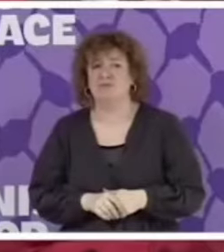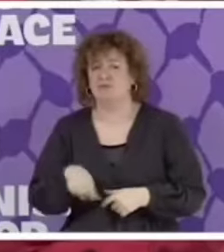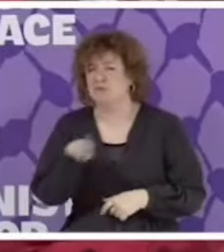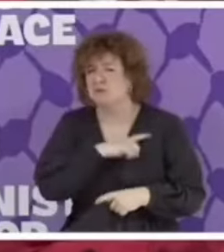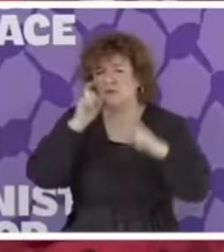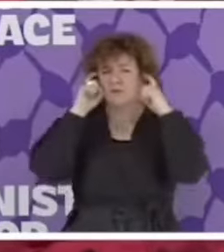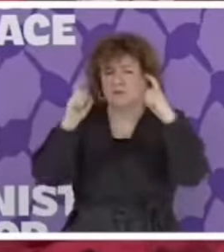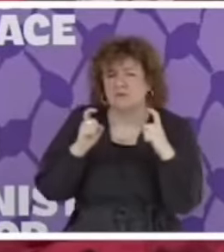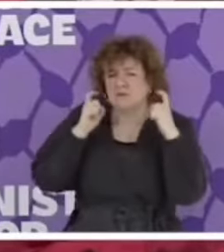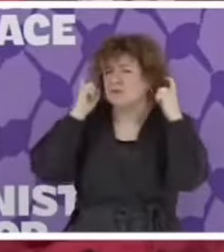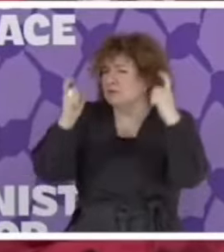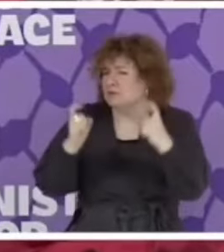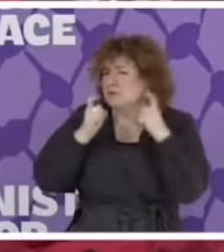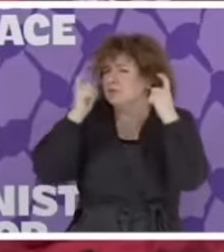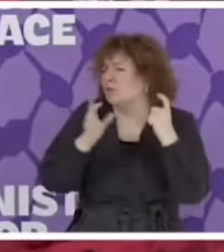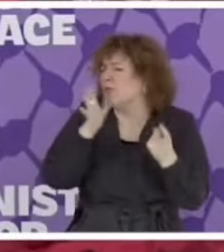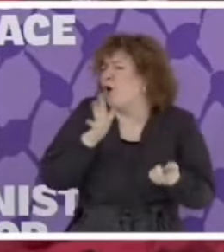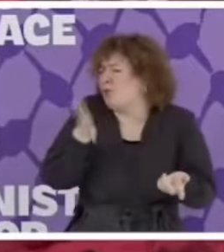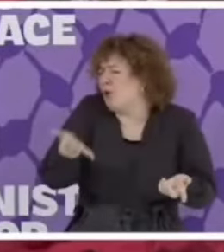tantos esfuerzos?